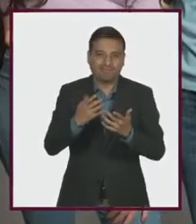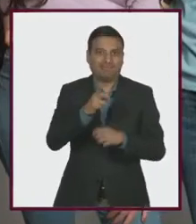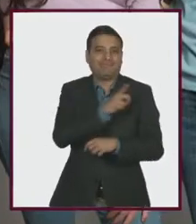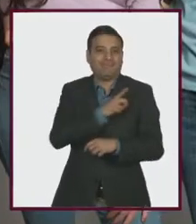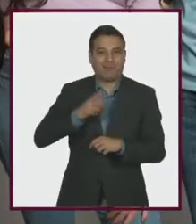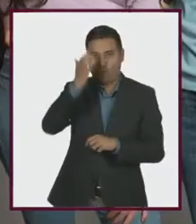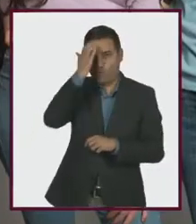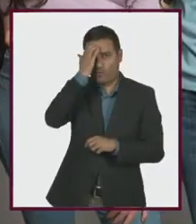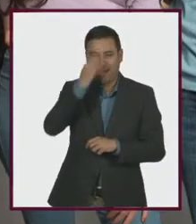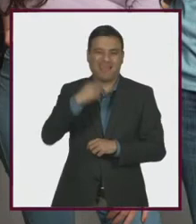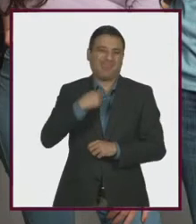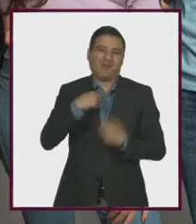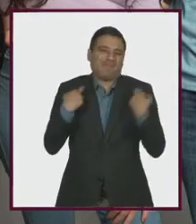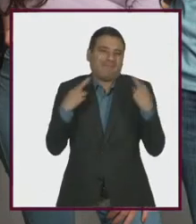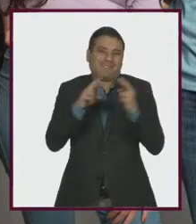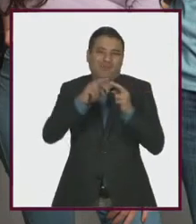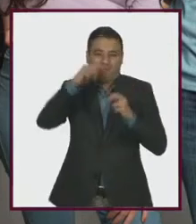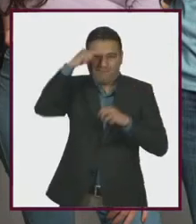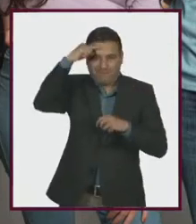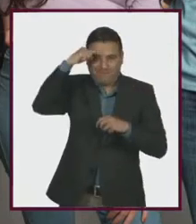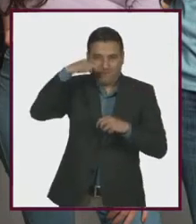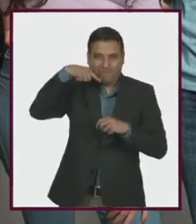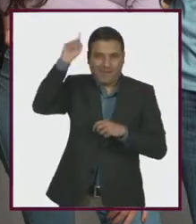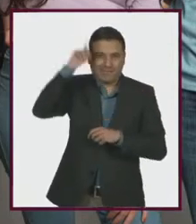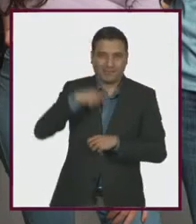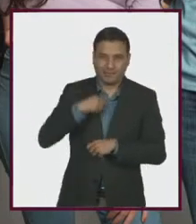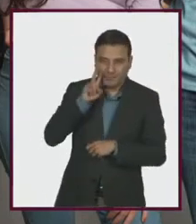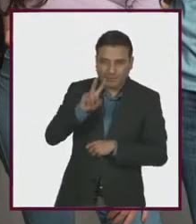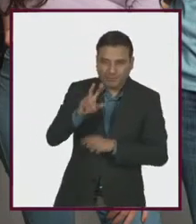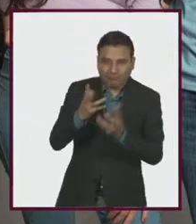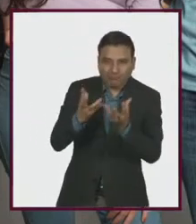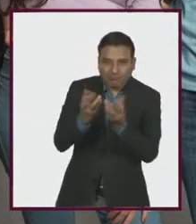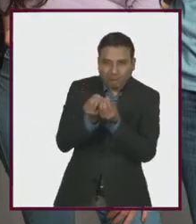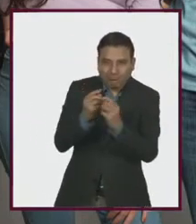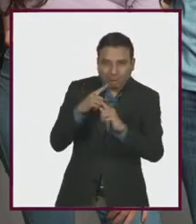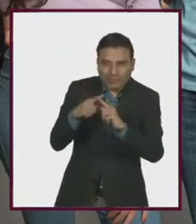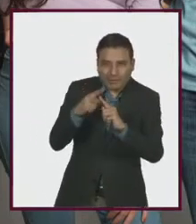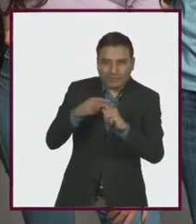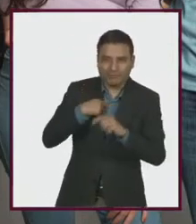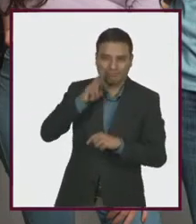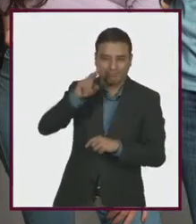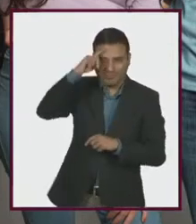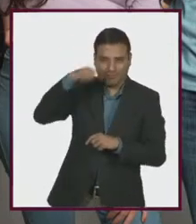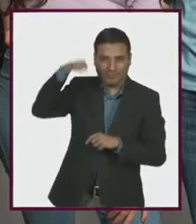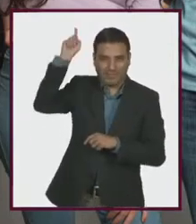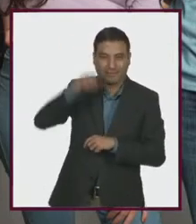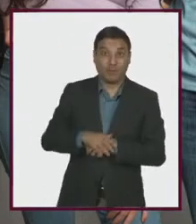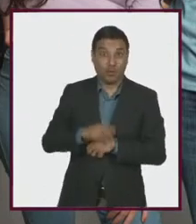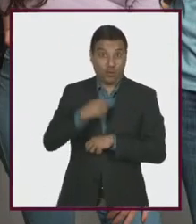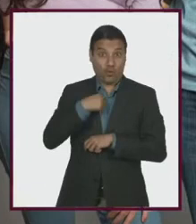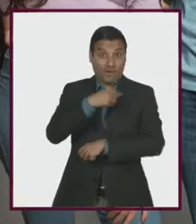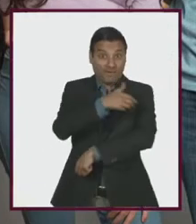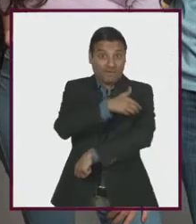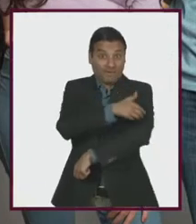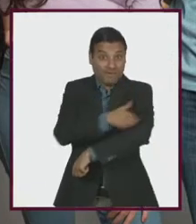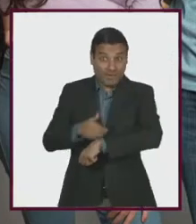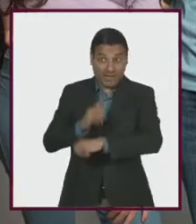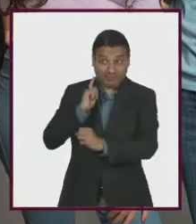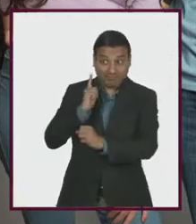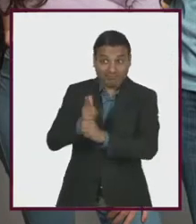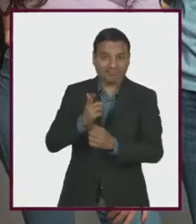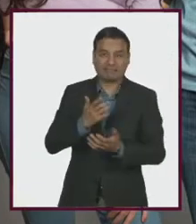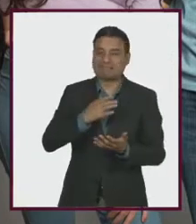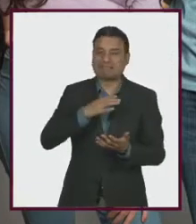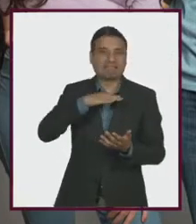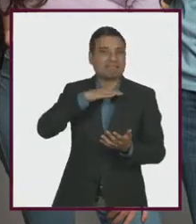está juntando nuestro alumno o nuestra alumna, pero como familiares probablemente pueda ser más difícil. Entonces es